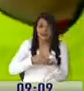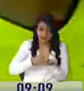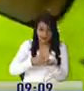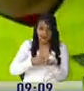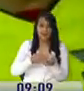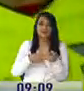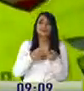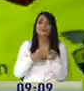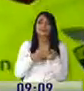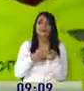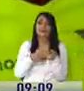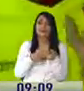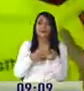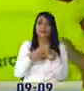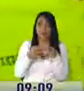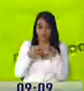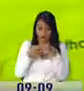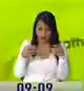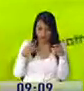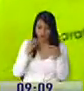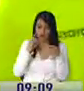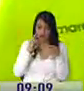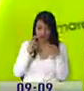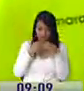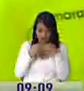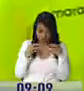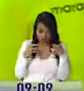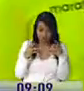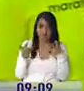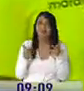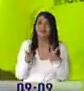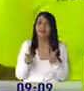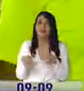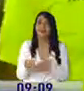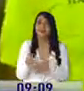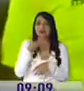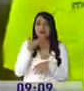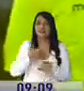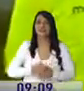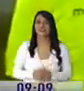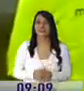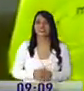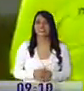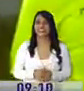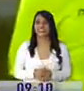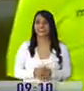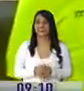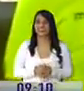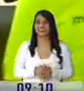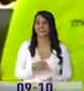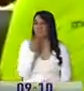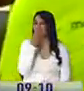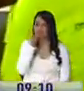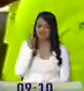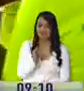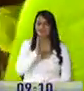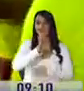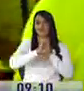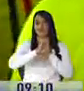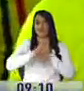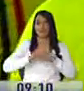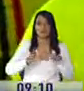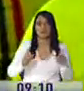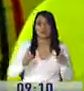seich un corviche corviche y encebollado encebollado qué es esto son platos típicos de Ecuador pero ya